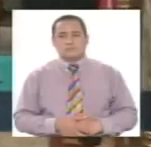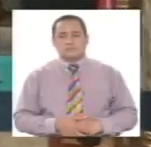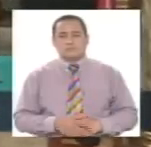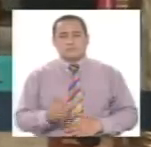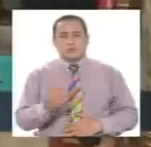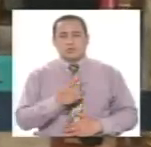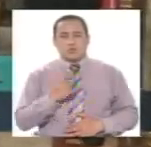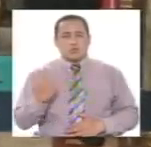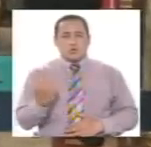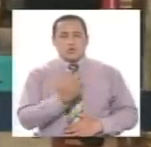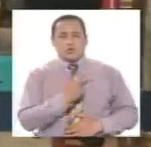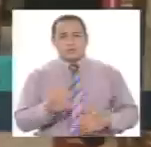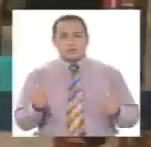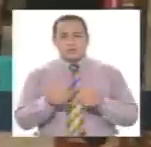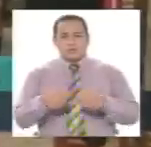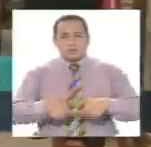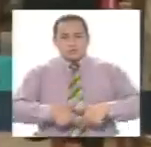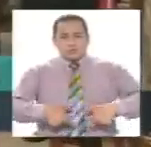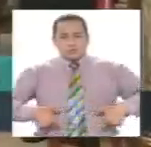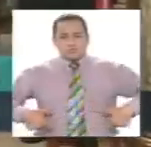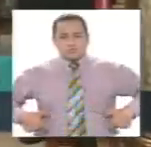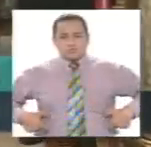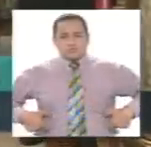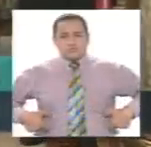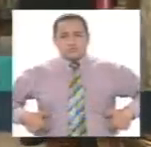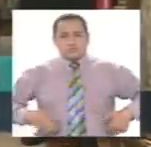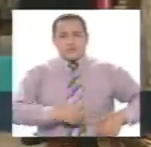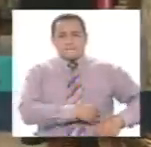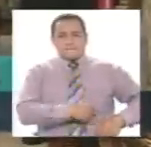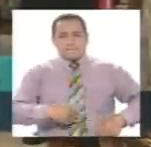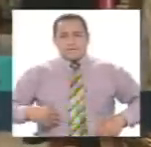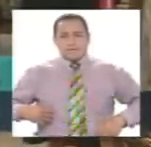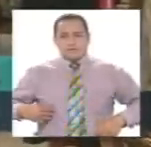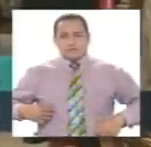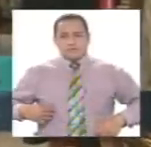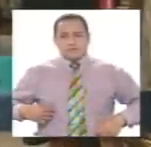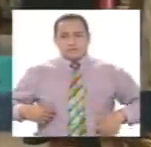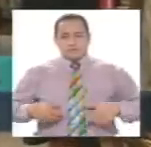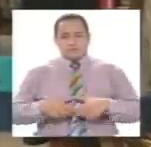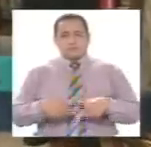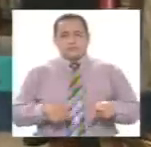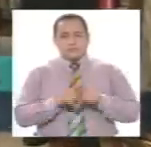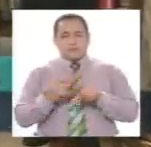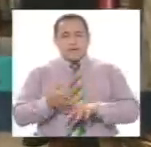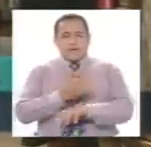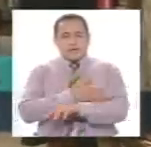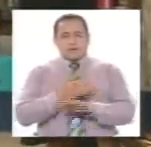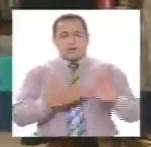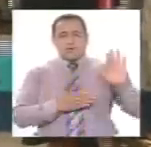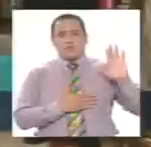Ellos se encuentran con el fajín ministerial minutos antes de la juramentación.